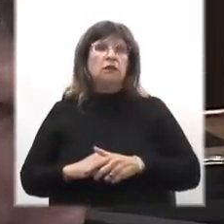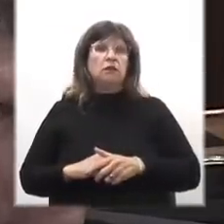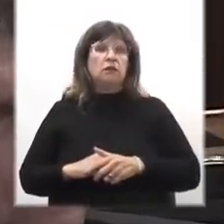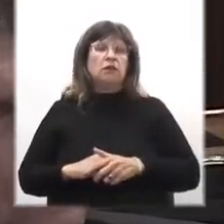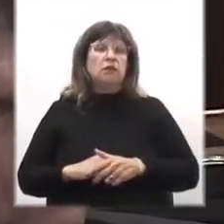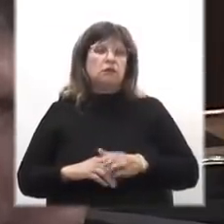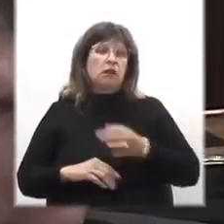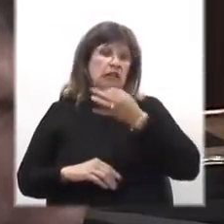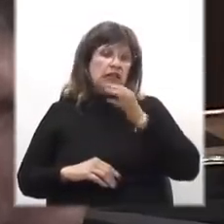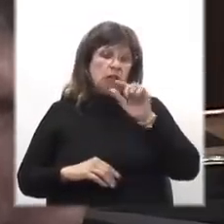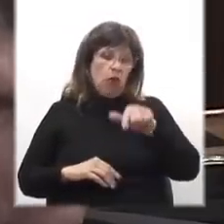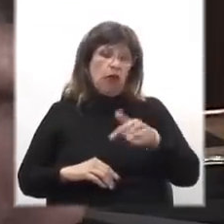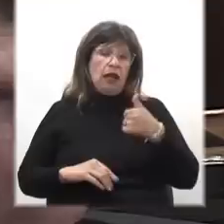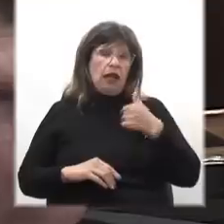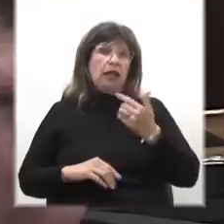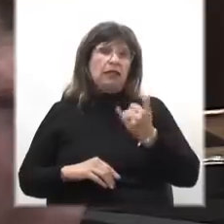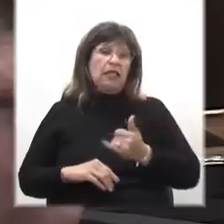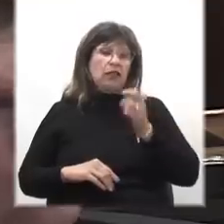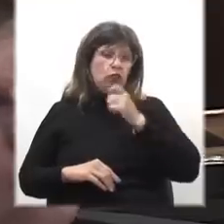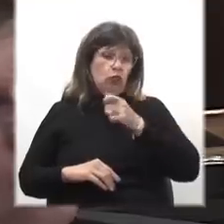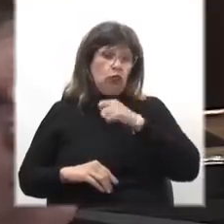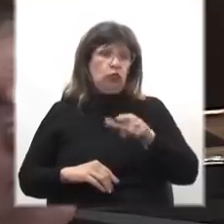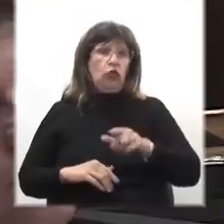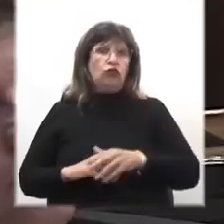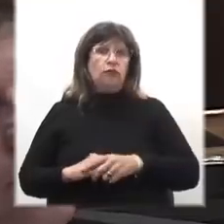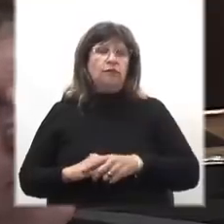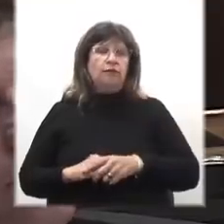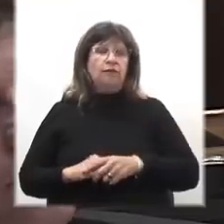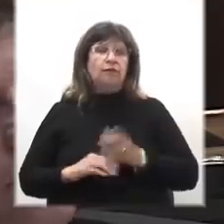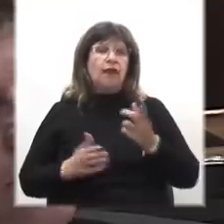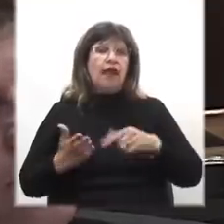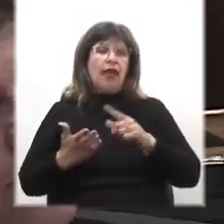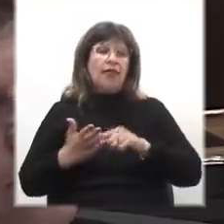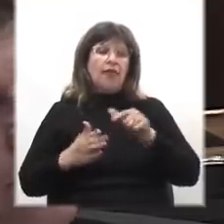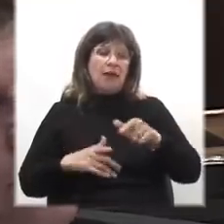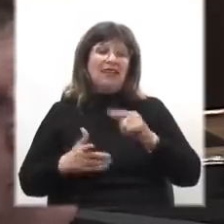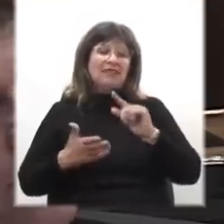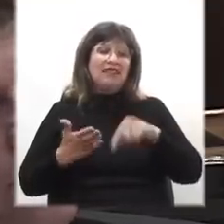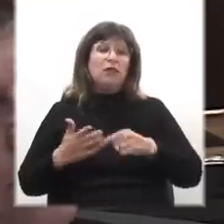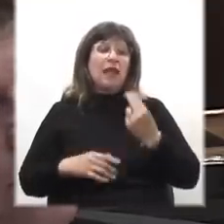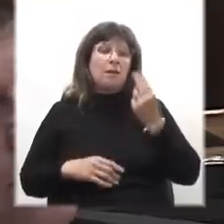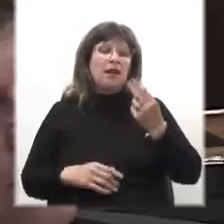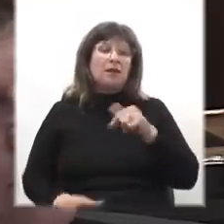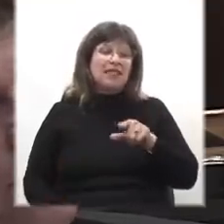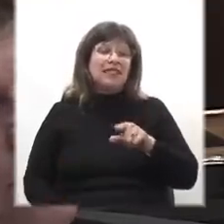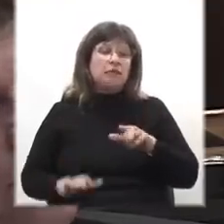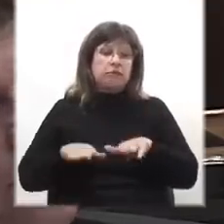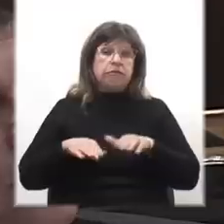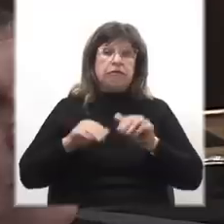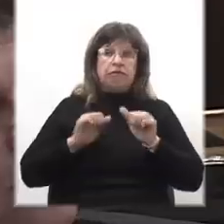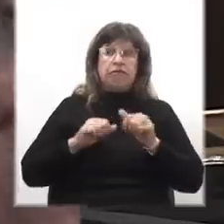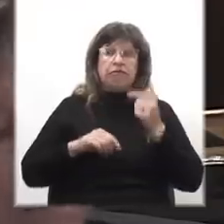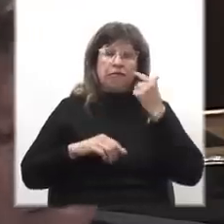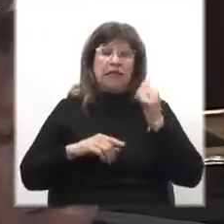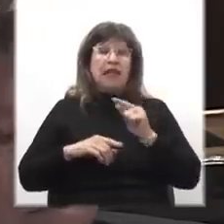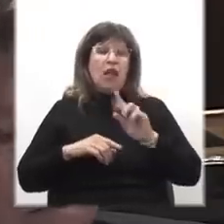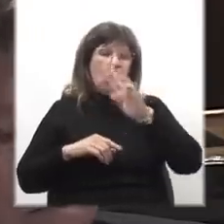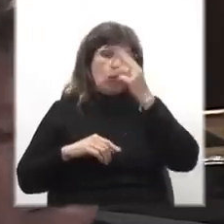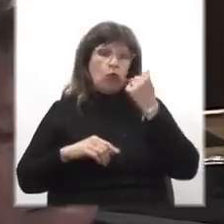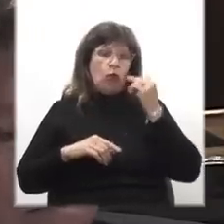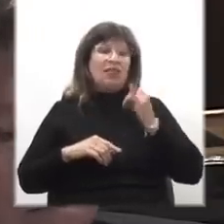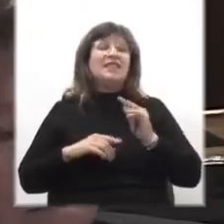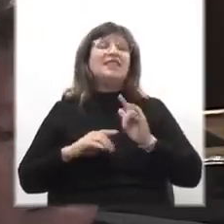y le dijimos, mire, acá presidente tiene la solución. Incluso más, ese contrato le permitía a UPM retirarse del Uruguay si venía una epidemia de